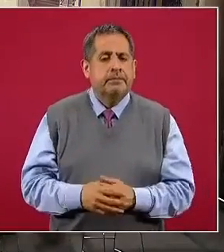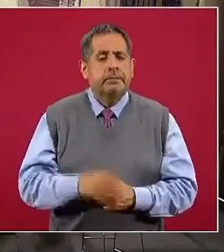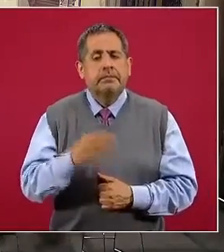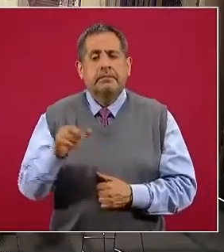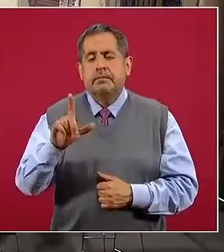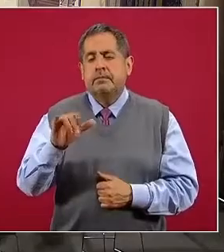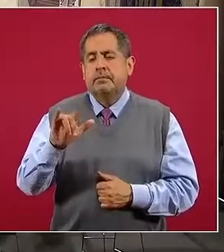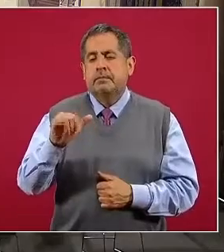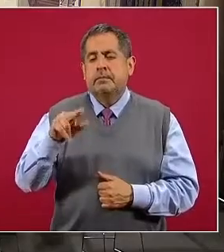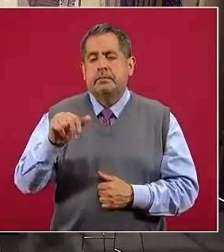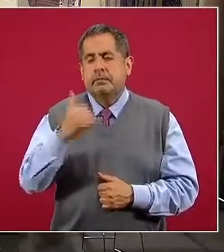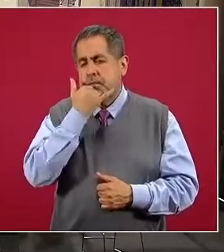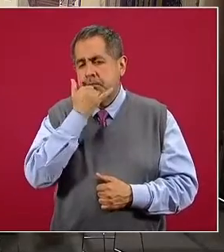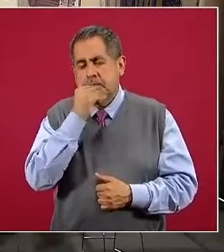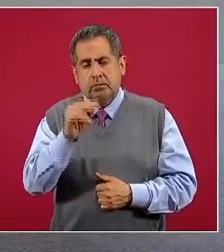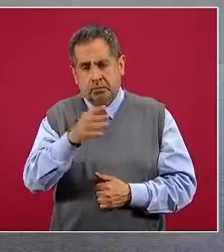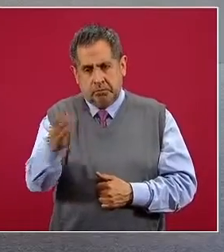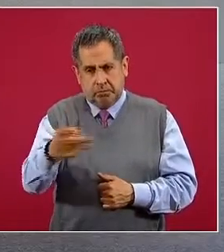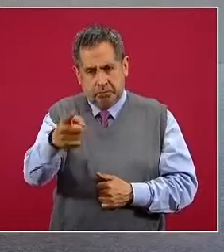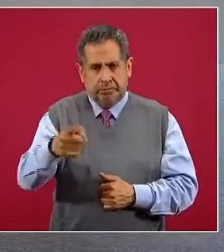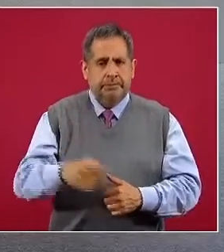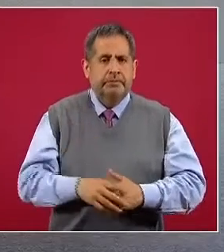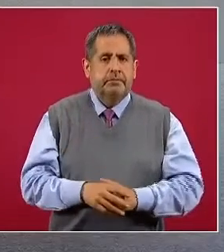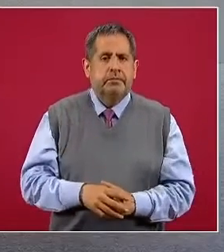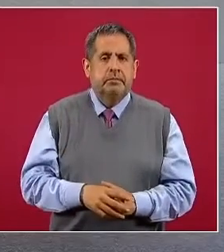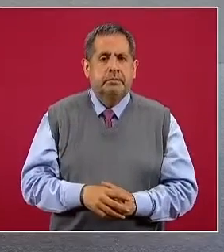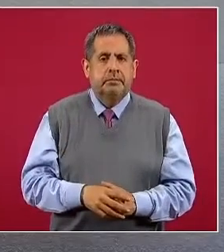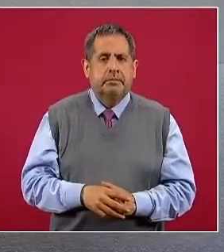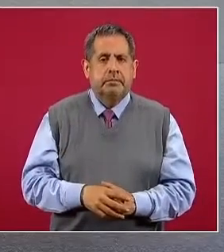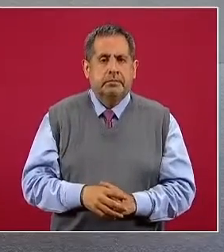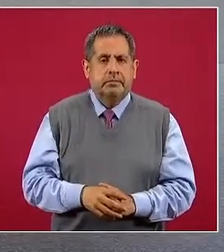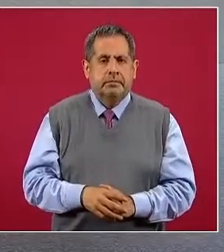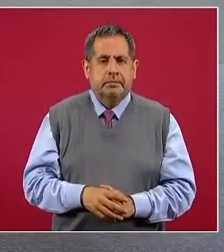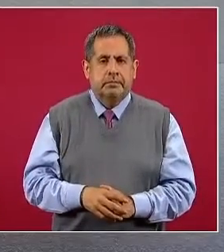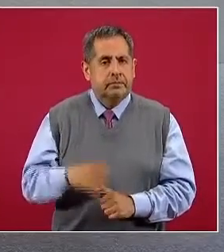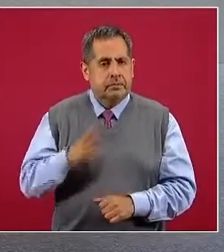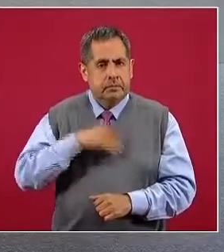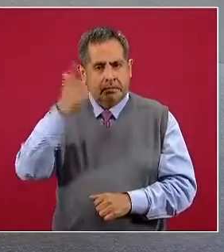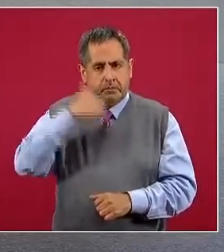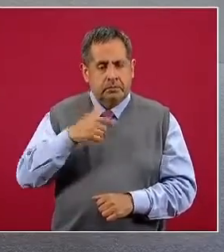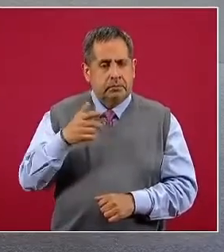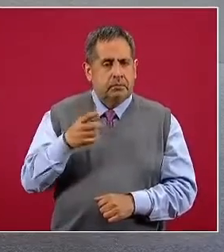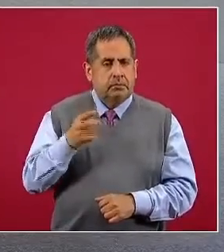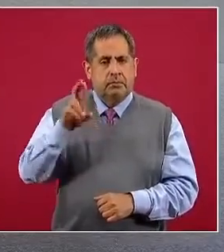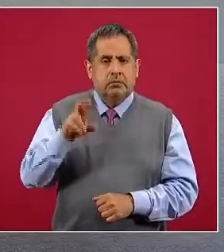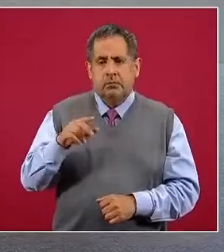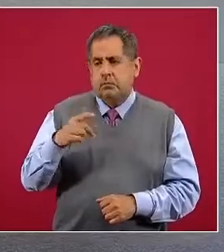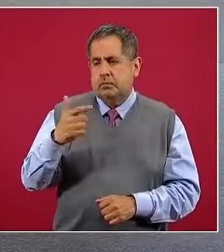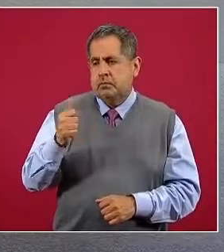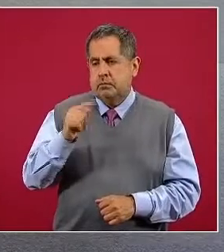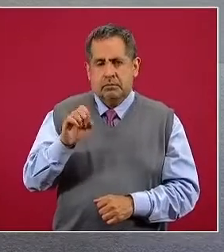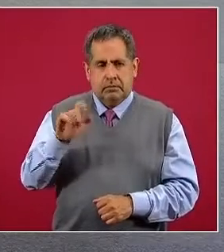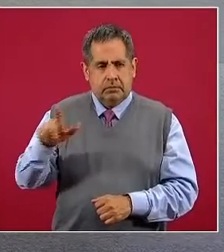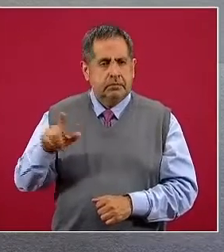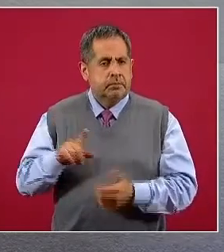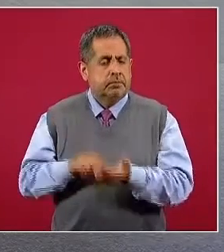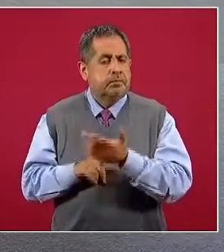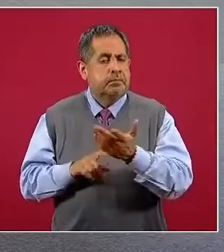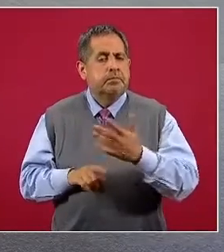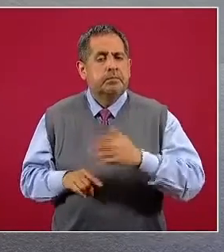Noble estaba usted. Sí, adelante. Buenas noches, doctor López-Gatell. Otilia Carvajal, de La